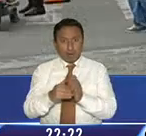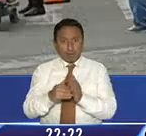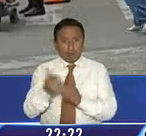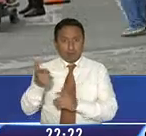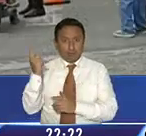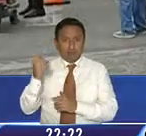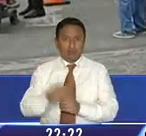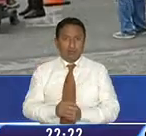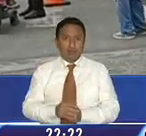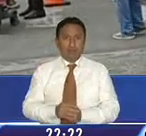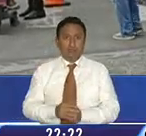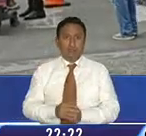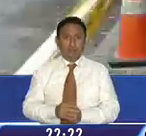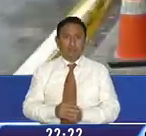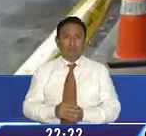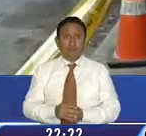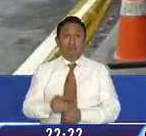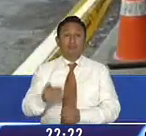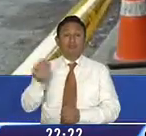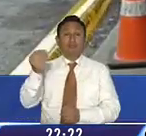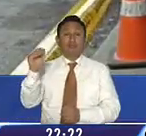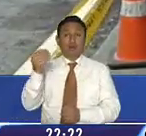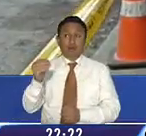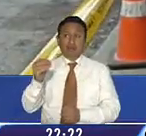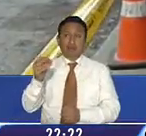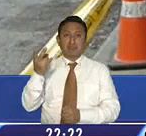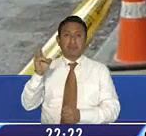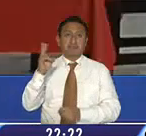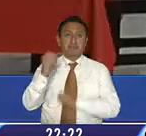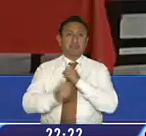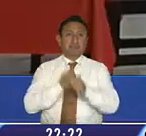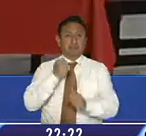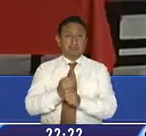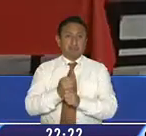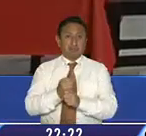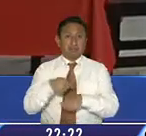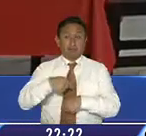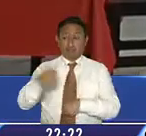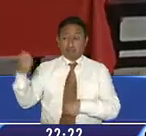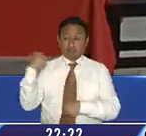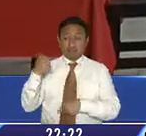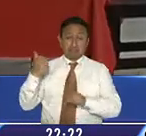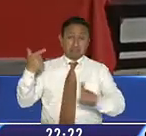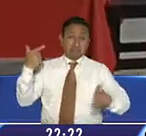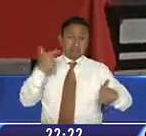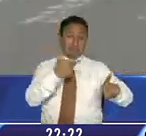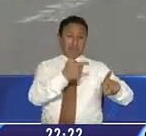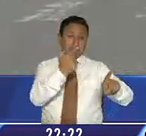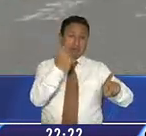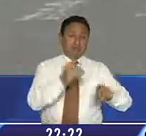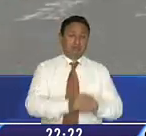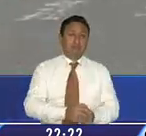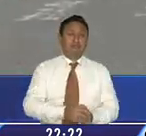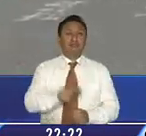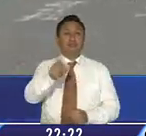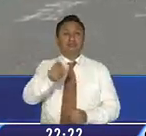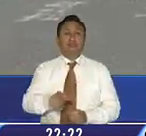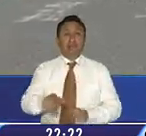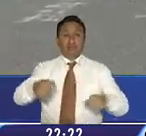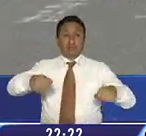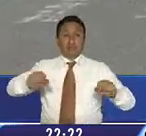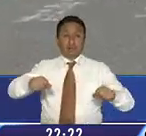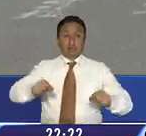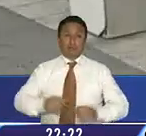en el sector de la Huacharaca. Un adolescente de 17 años fue baleado por la espalda. En este caso, los sicarios se movilizaban en